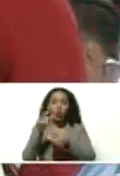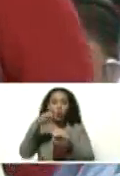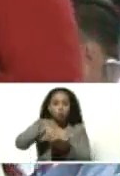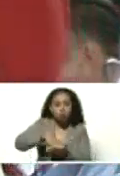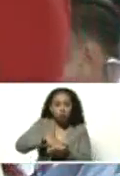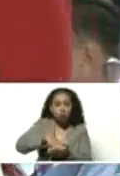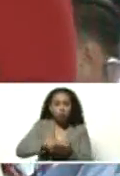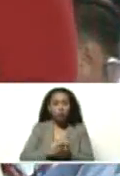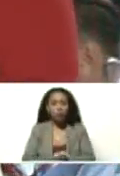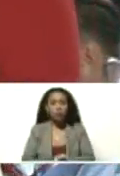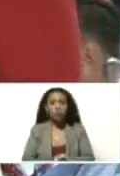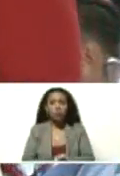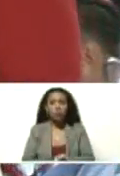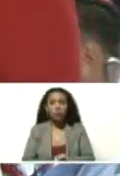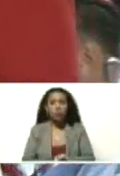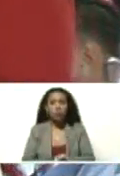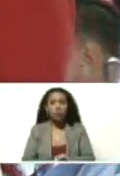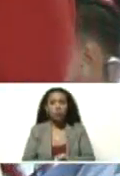tierra.